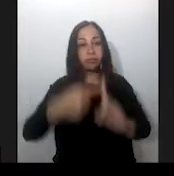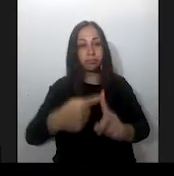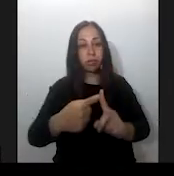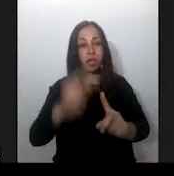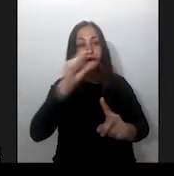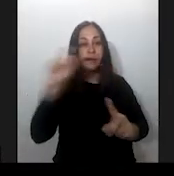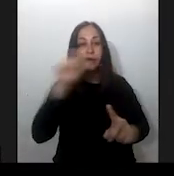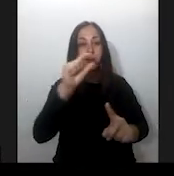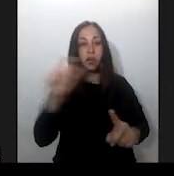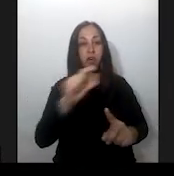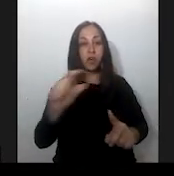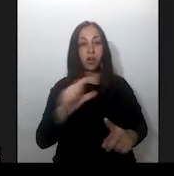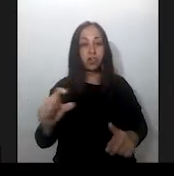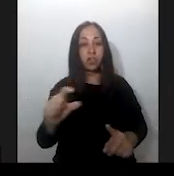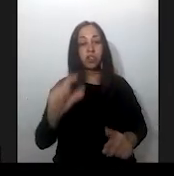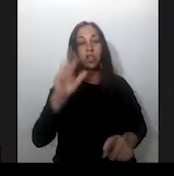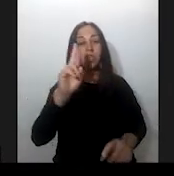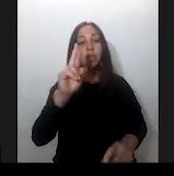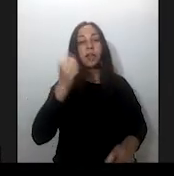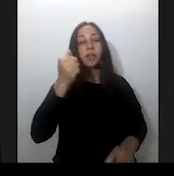de valores.